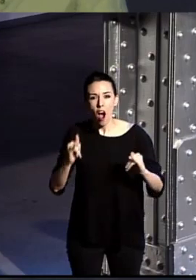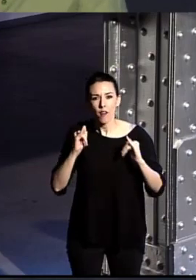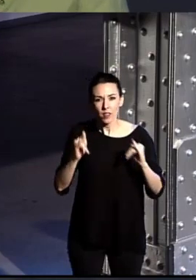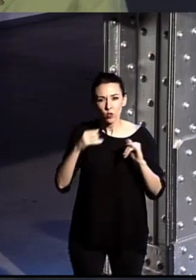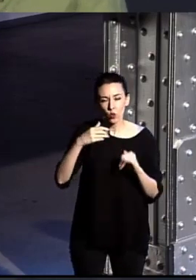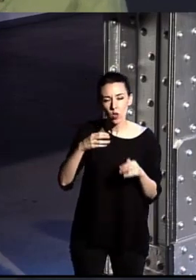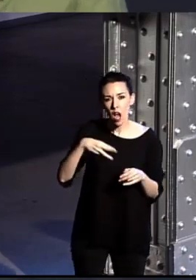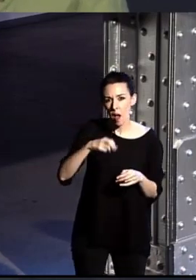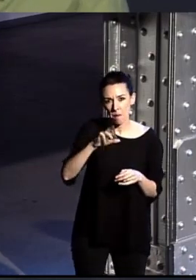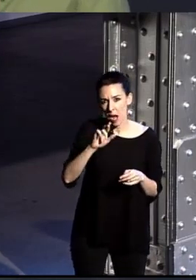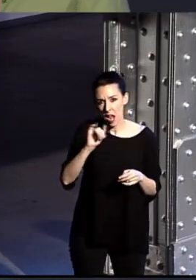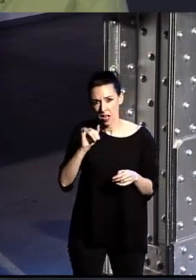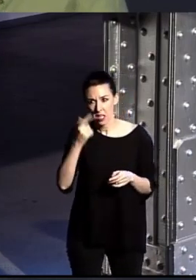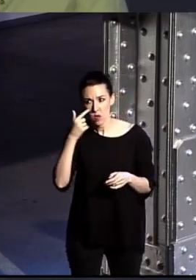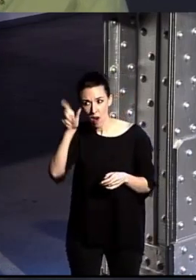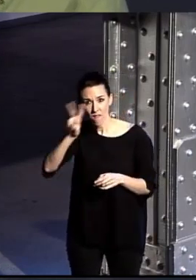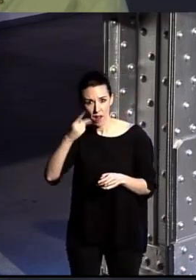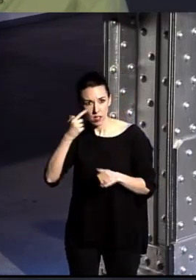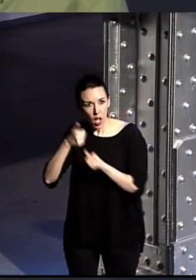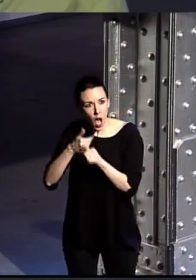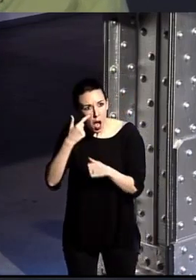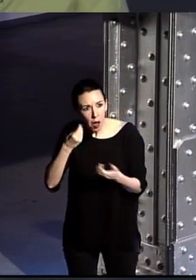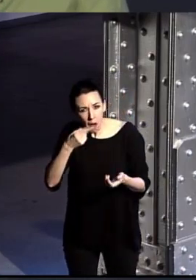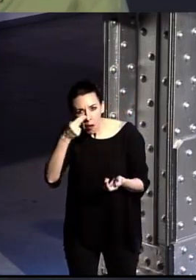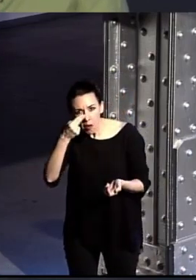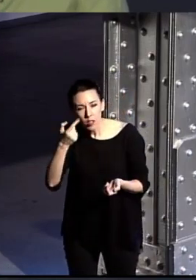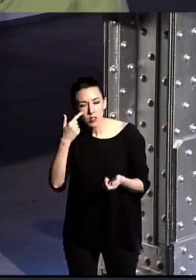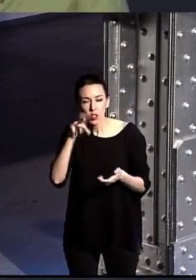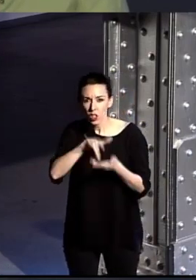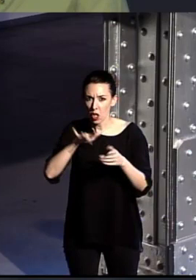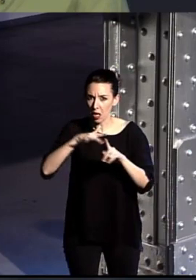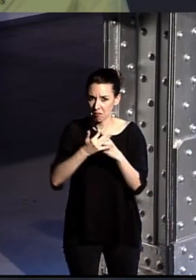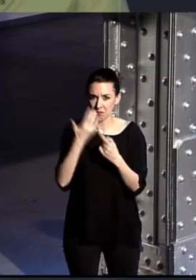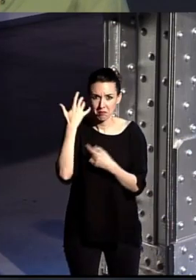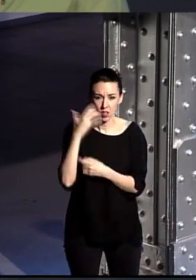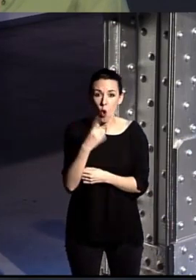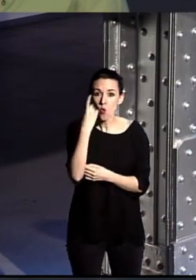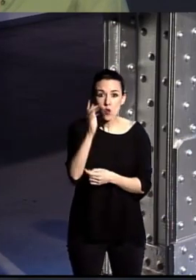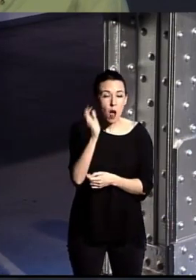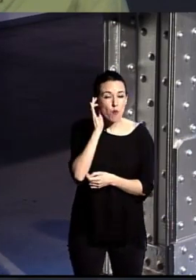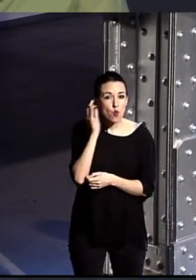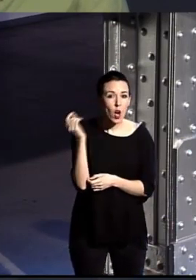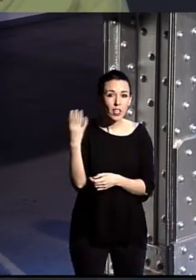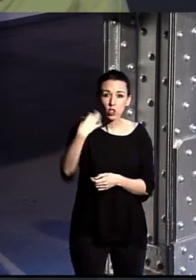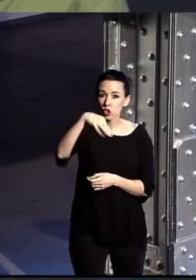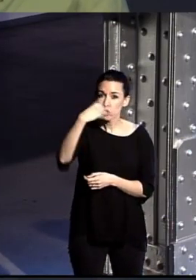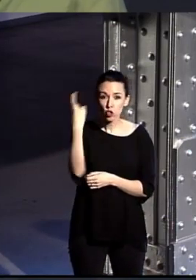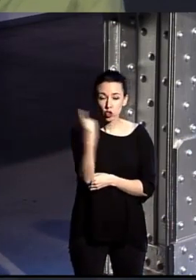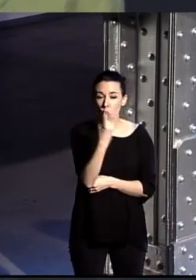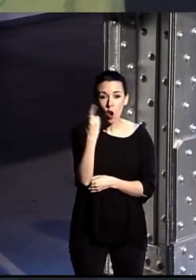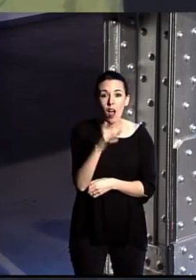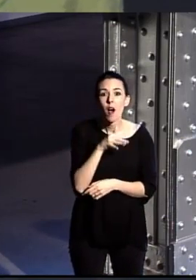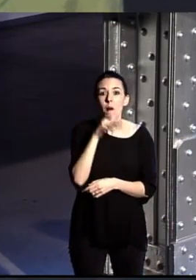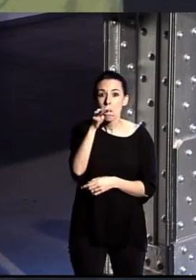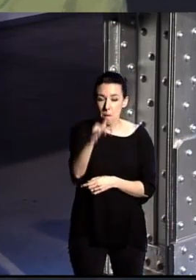entero. El propio Verne seguía los pasos de... fue una circunstancia extraña, ¿no? Que una mujer sola y